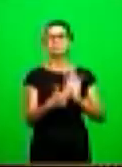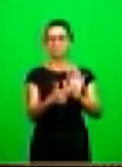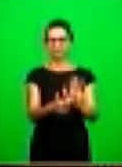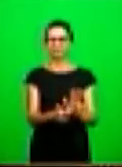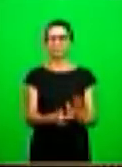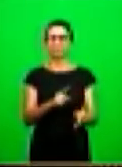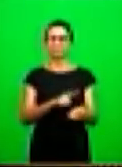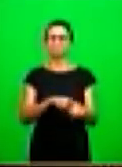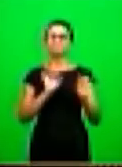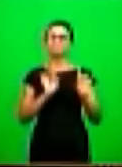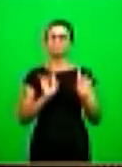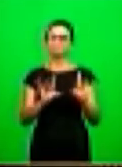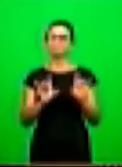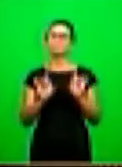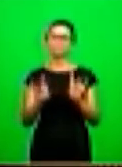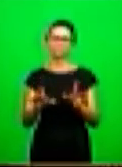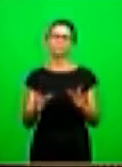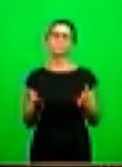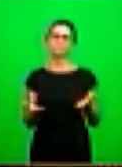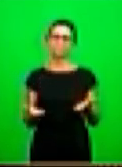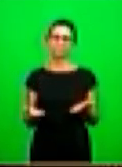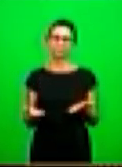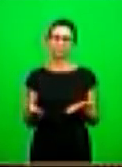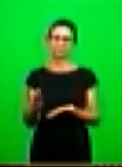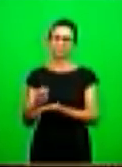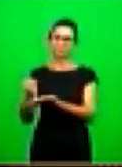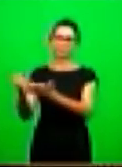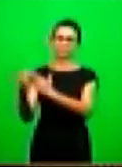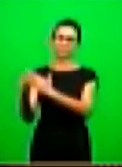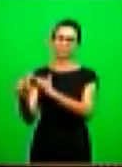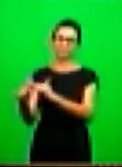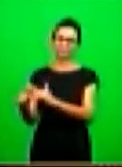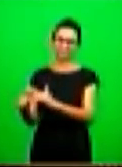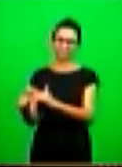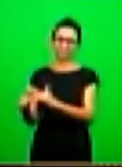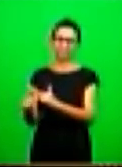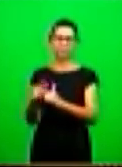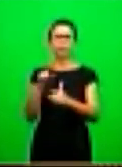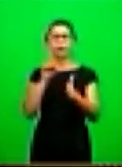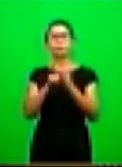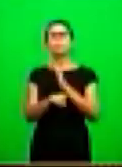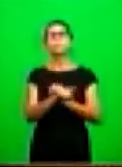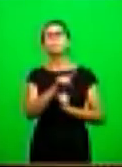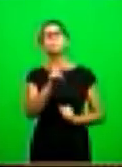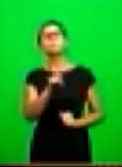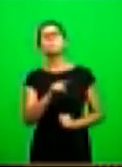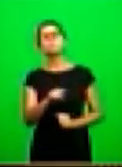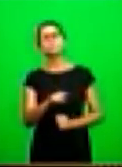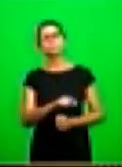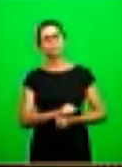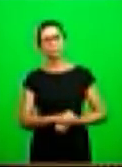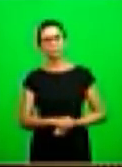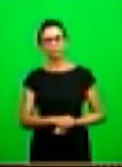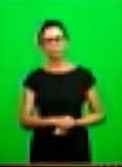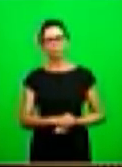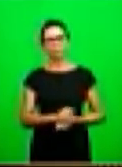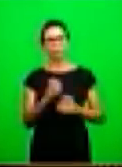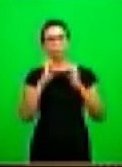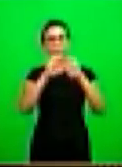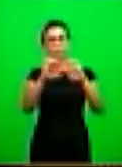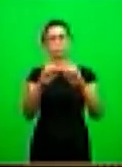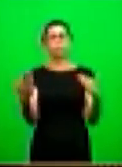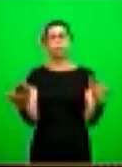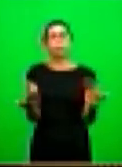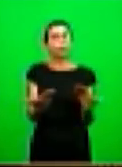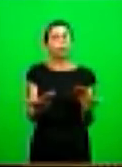al momento especial, apuntan también al arrebatamiento de la iglesia. Y nosotros preguntamos a nuestros hermanos,